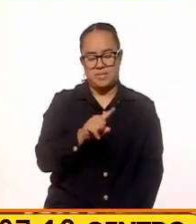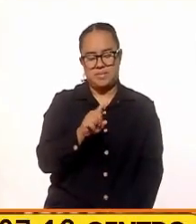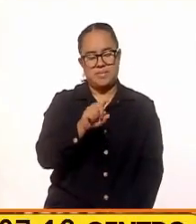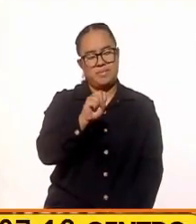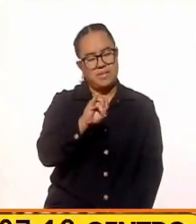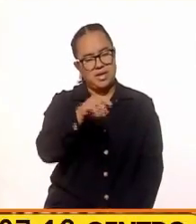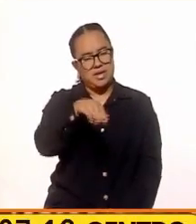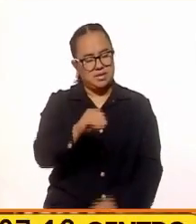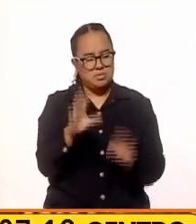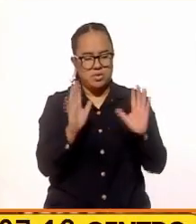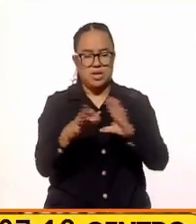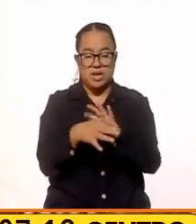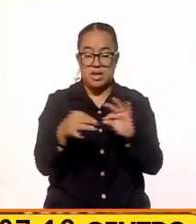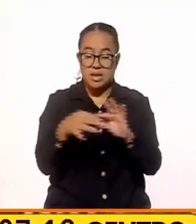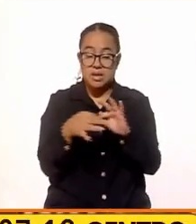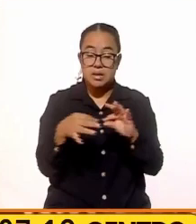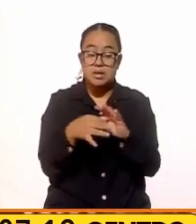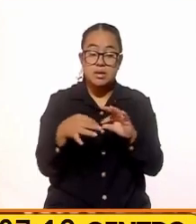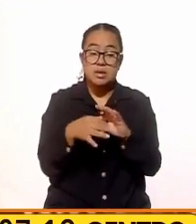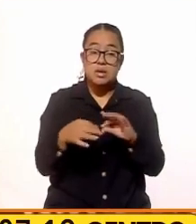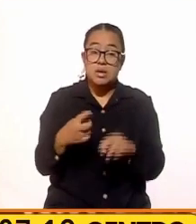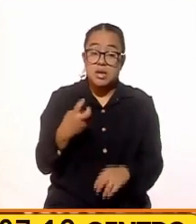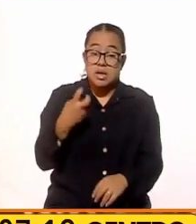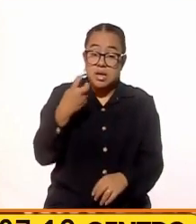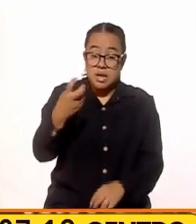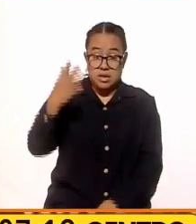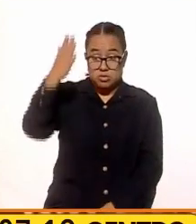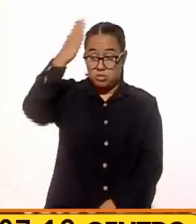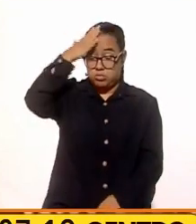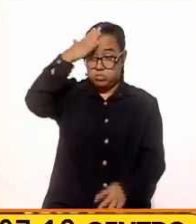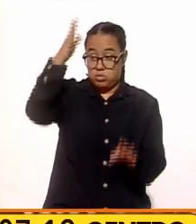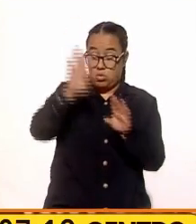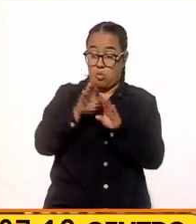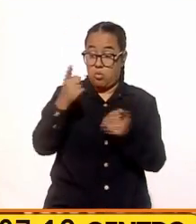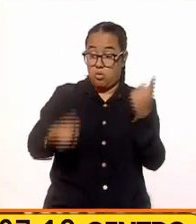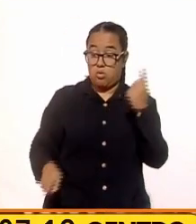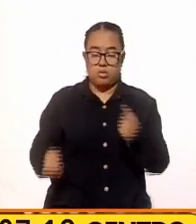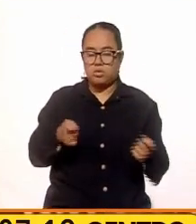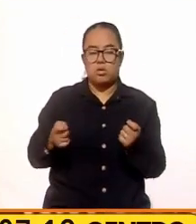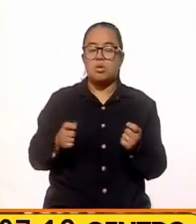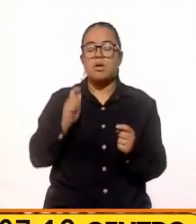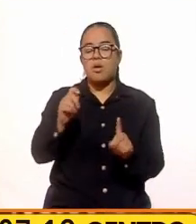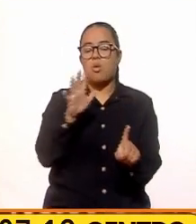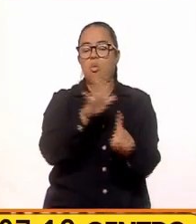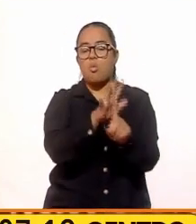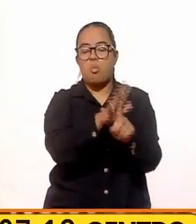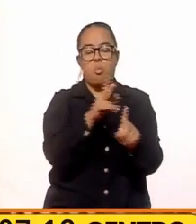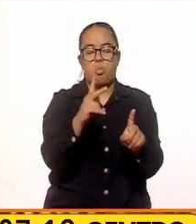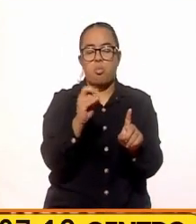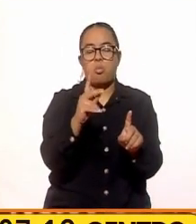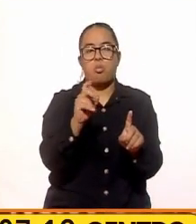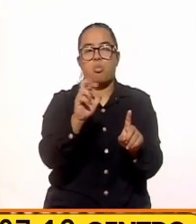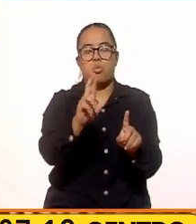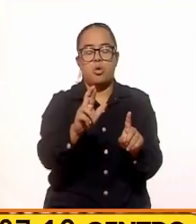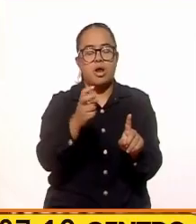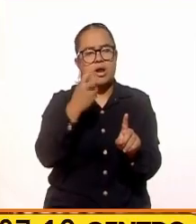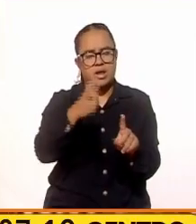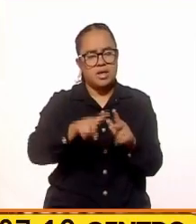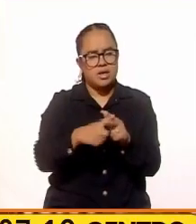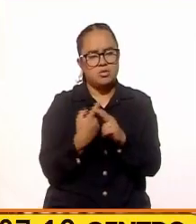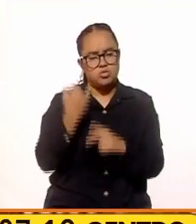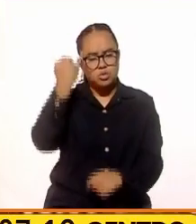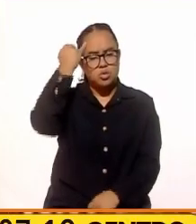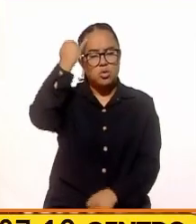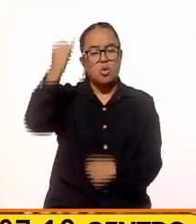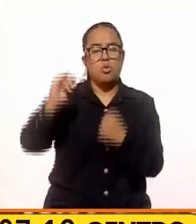varios espacios, no es ni ha sido una fuerza dictatorial. Es una fuerza popular que nació de un movimiento muy importante,